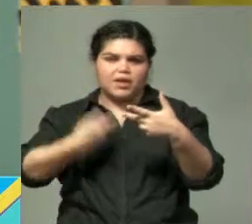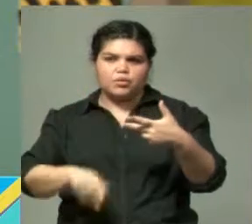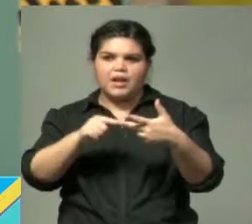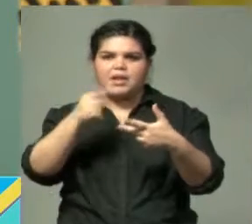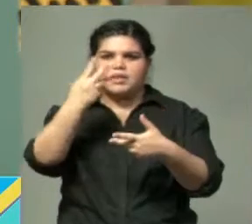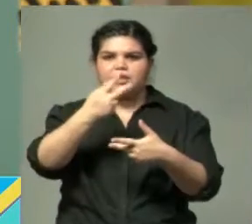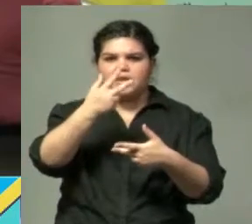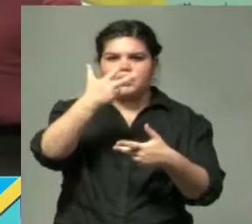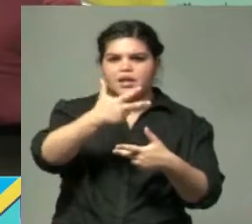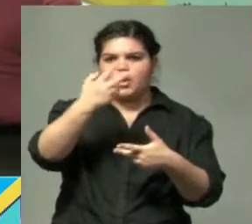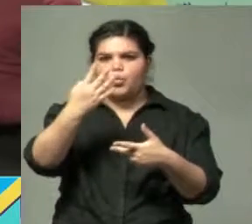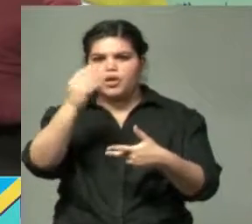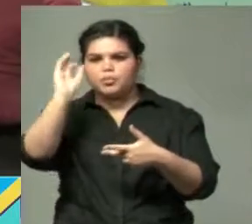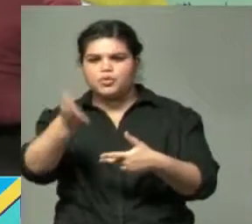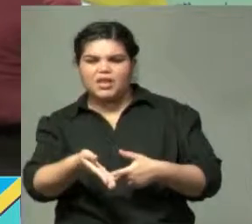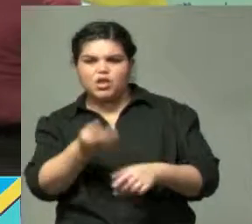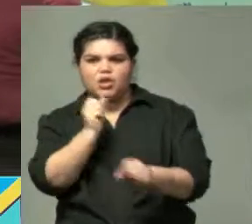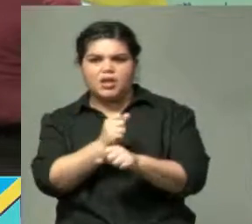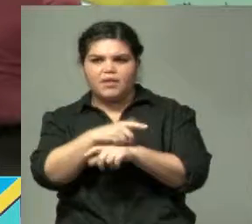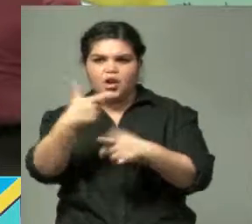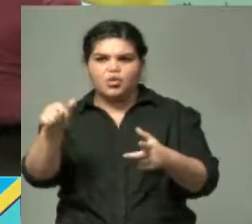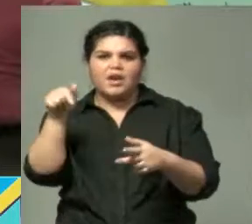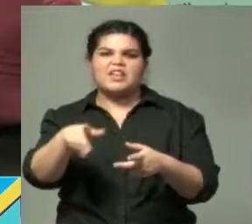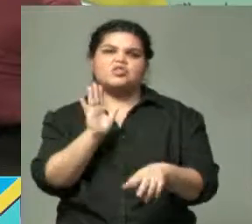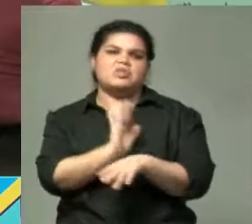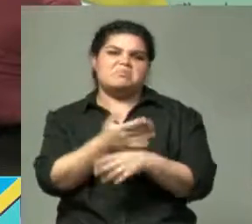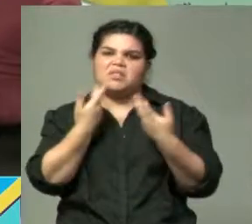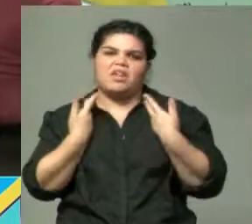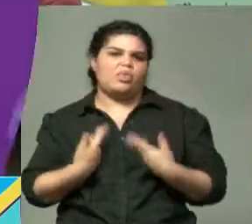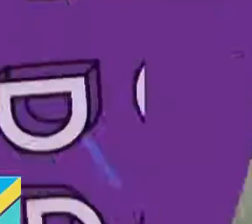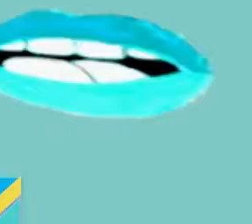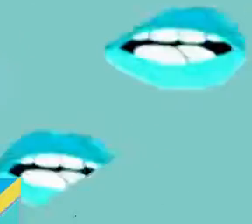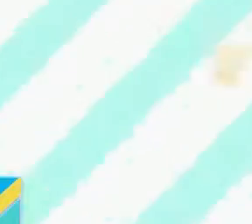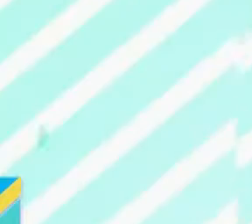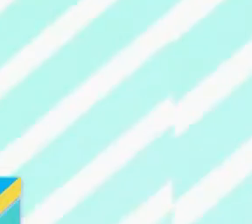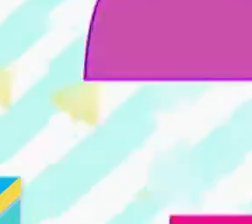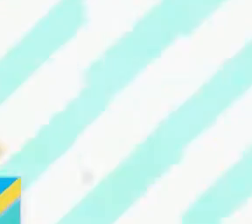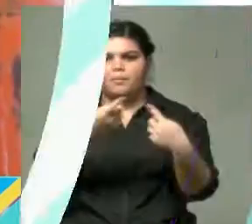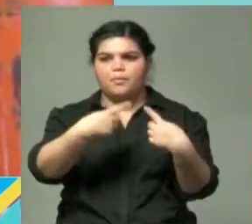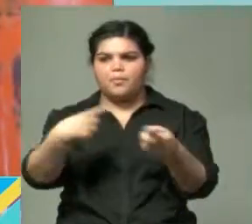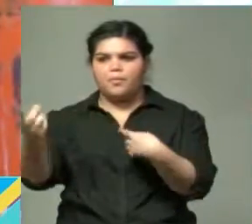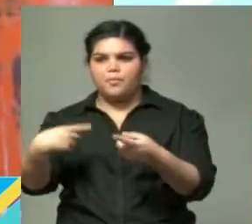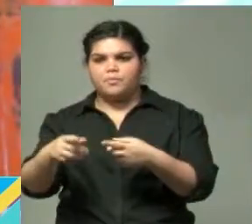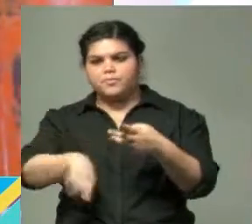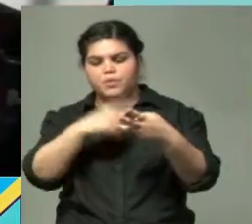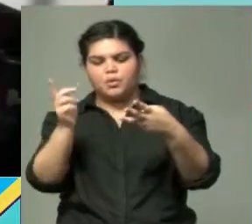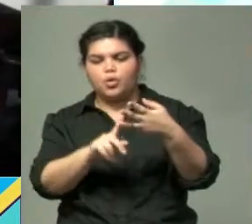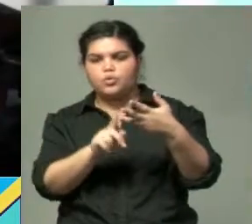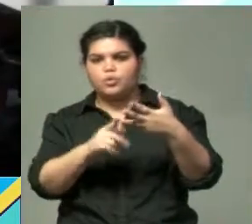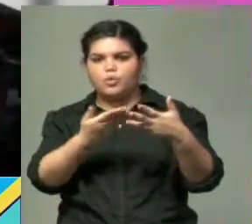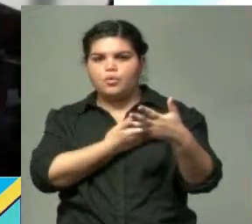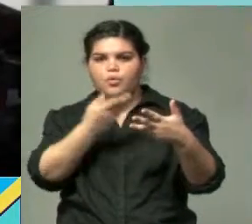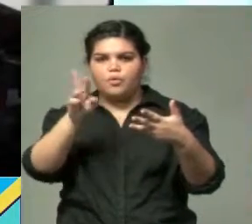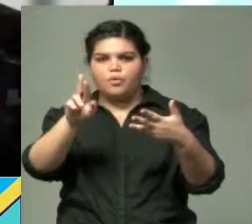como natural, ¿no? Es como gente que está desplazándose de un lugar al otro, cosa que otros le llaman friccional. ¿Qué quiere decir?